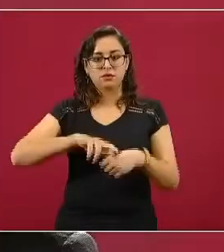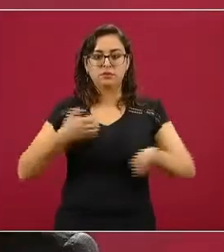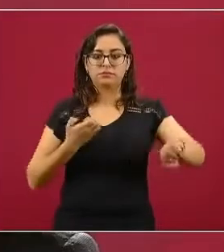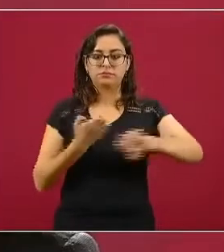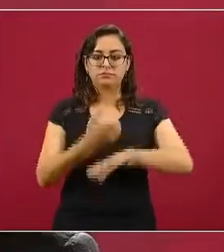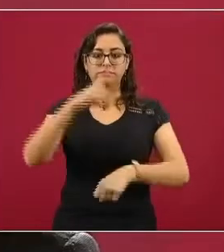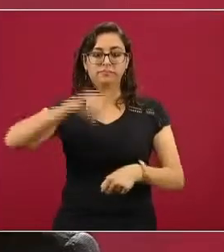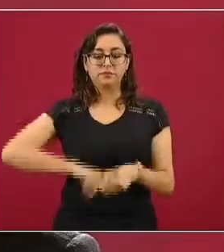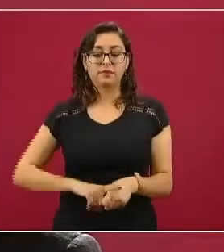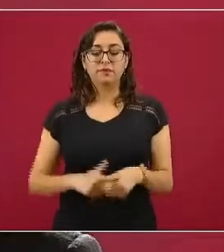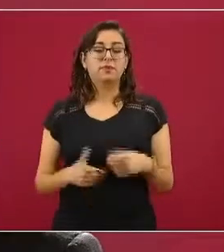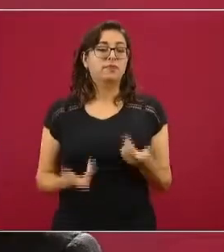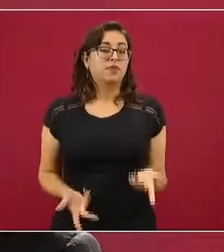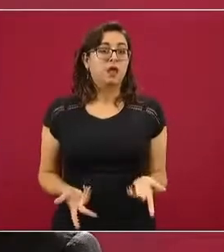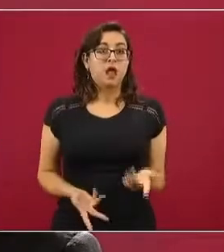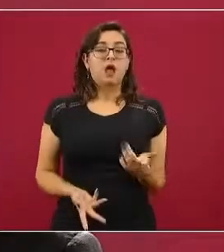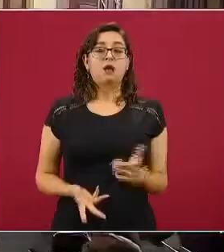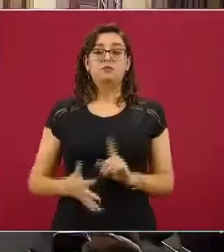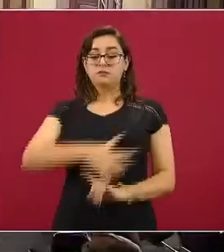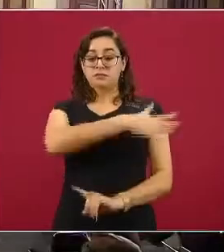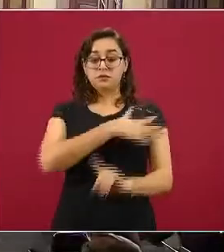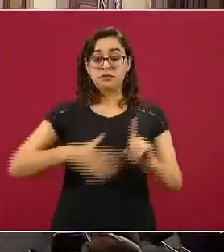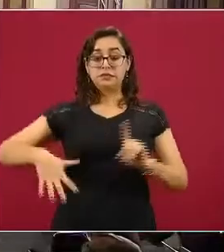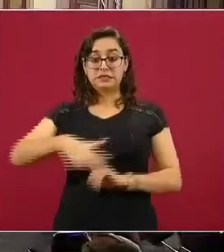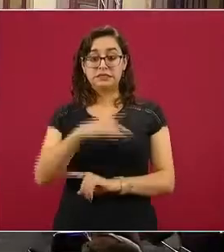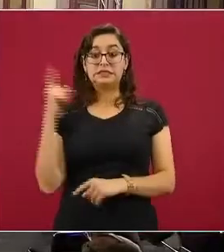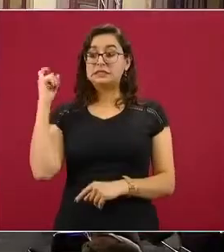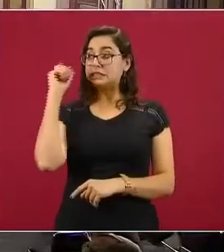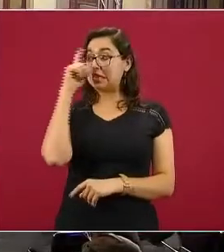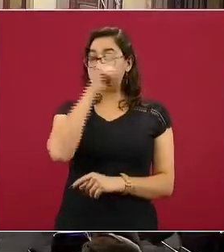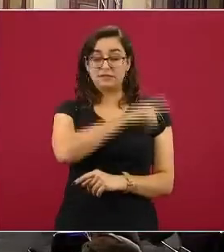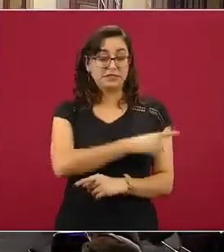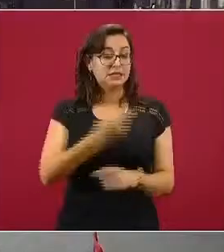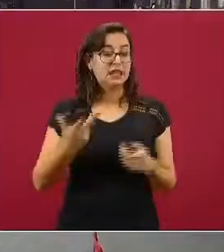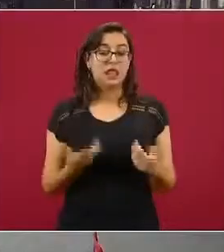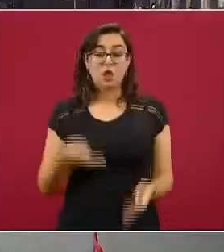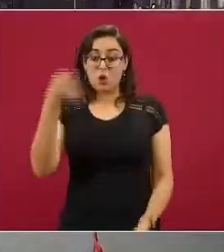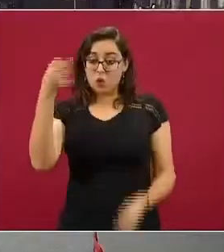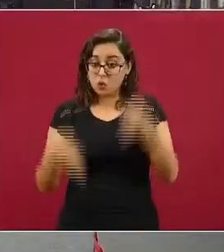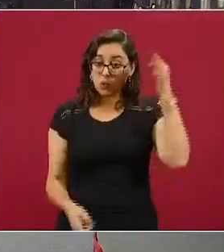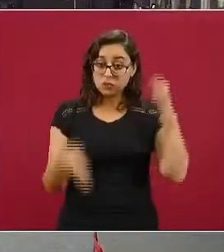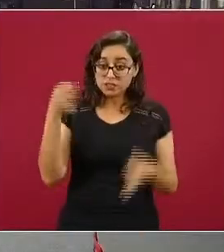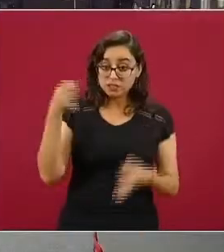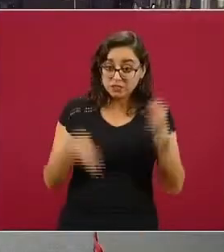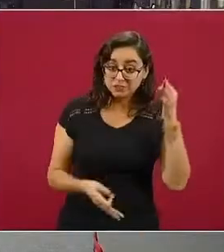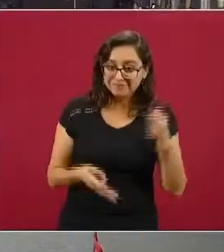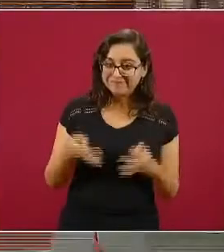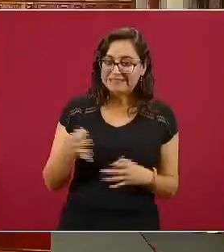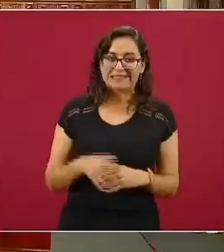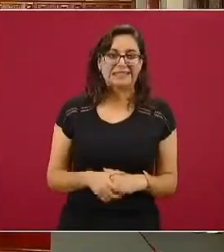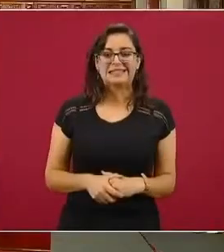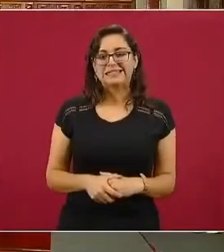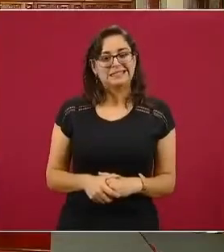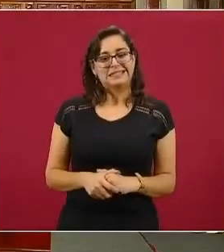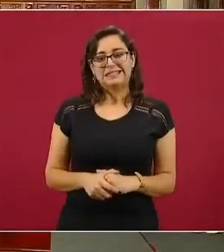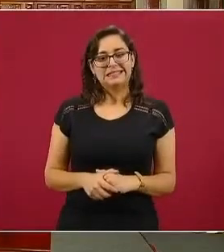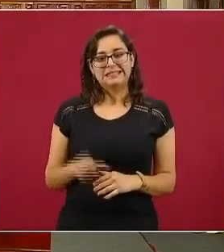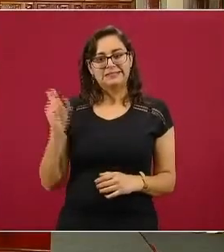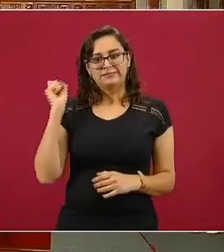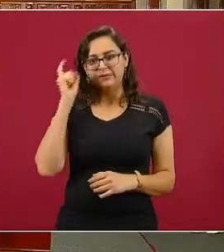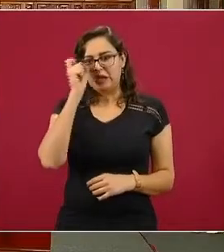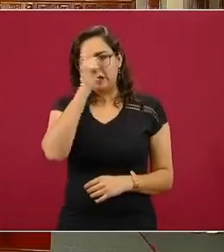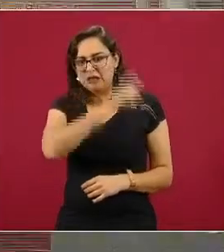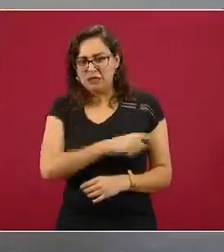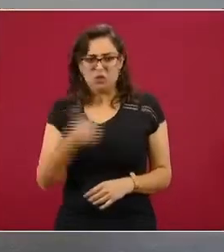juzgar en una situación compleja, tan compleja, de manera un tanto